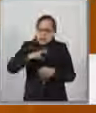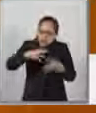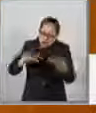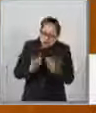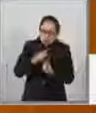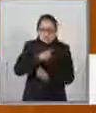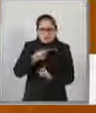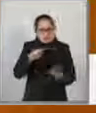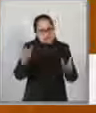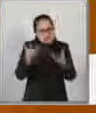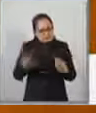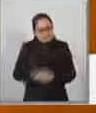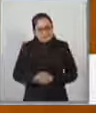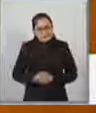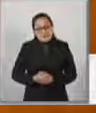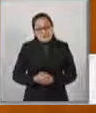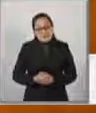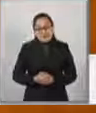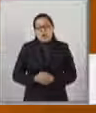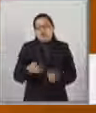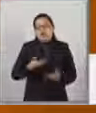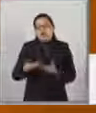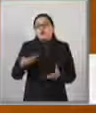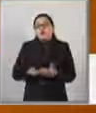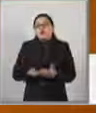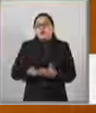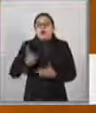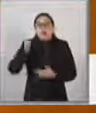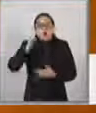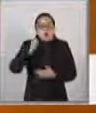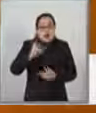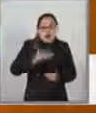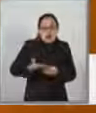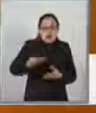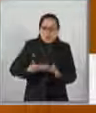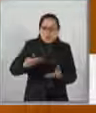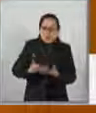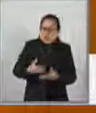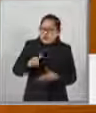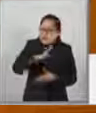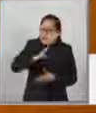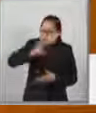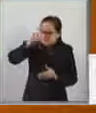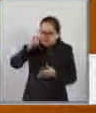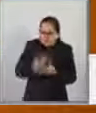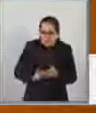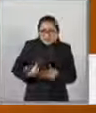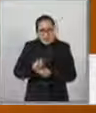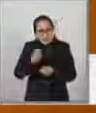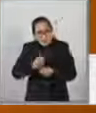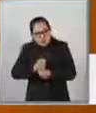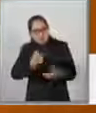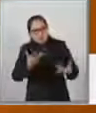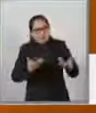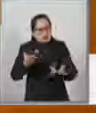así, de existir inmediatamente reacciones violentas, de existir